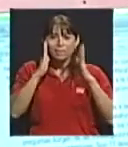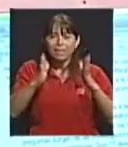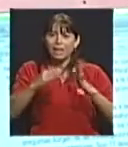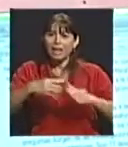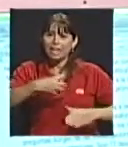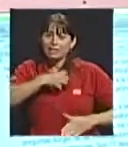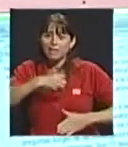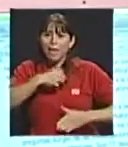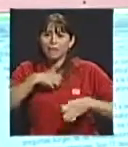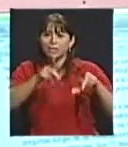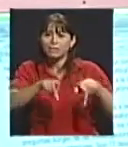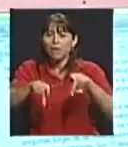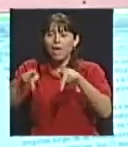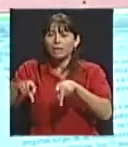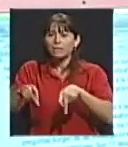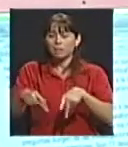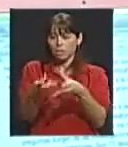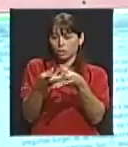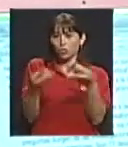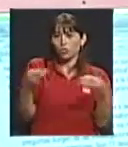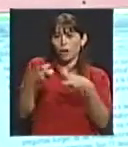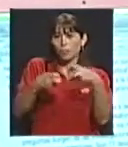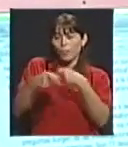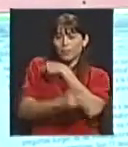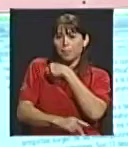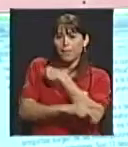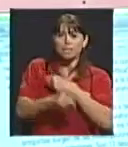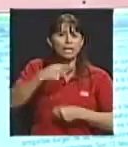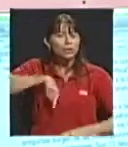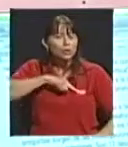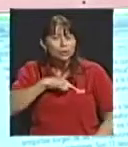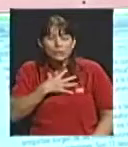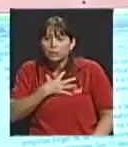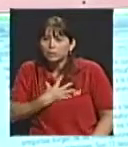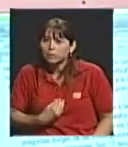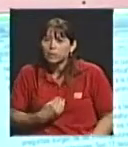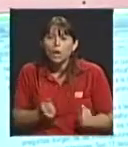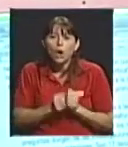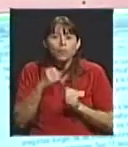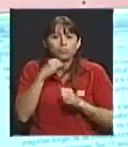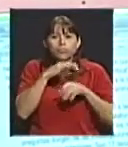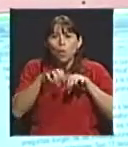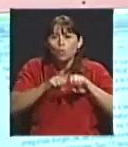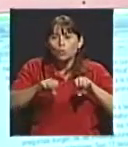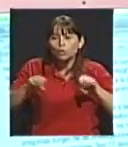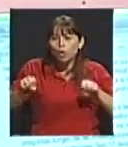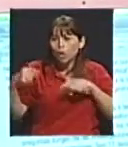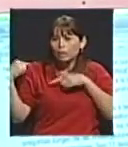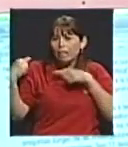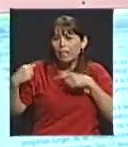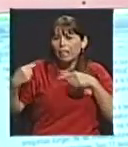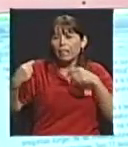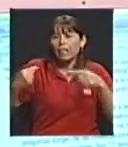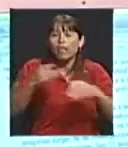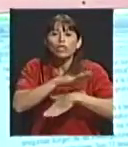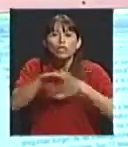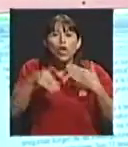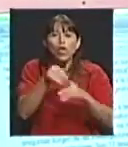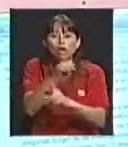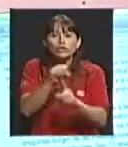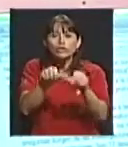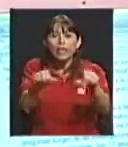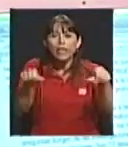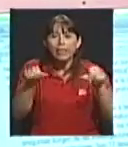solución a los problemas que sufre el país estamos indignados con la corrupción que corrupción que ha venido ido invadiendo todos los ámbitos de la vida